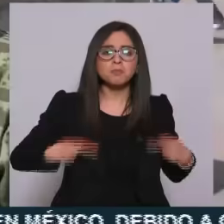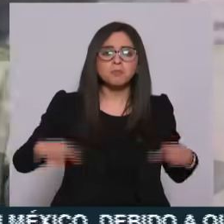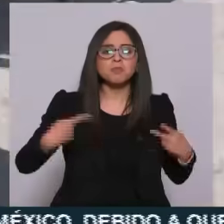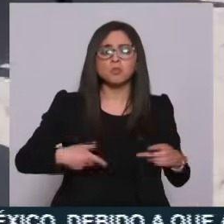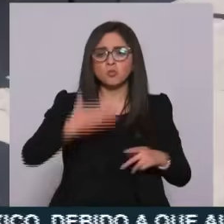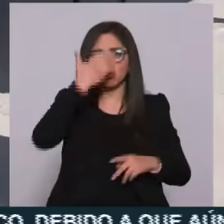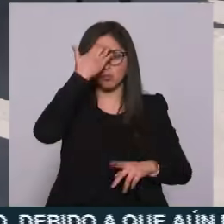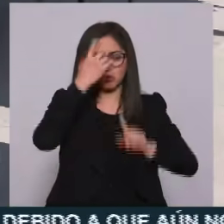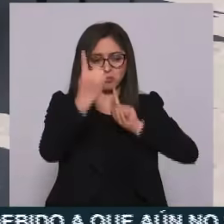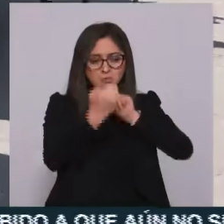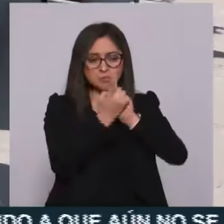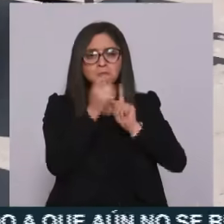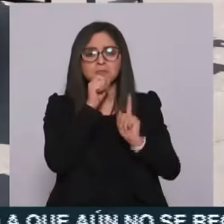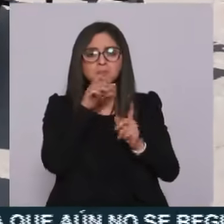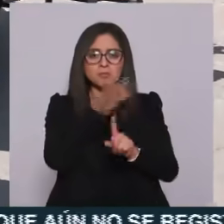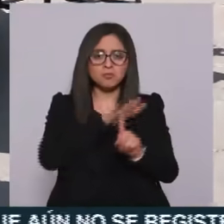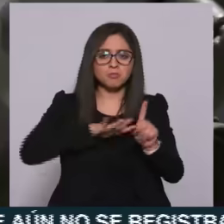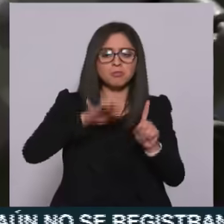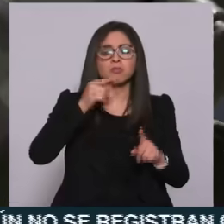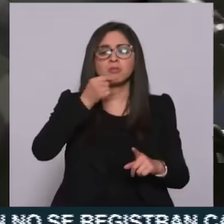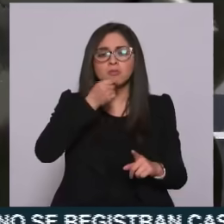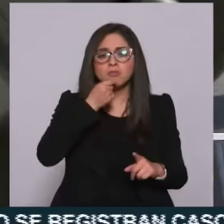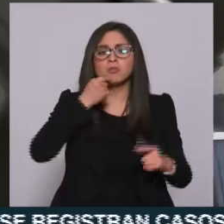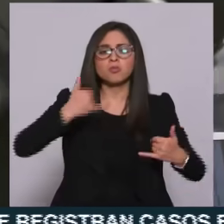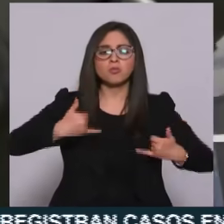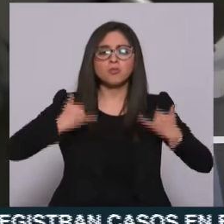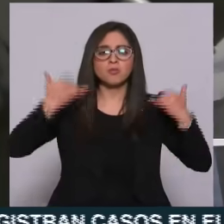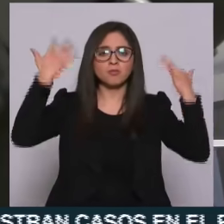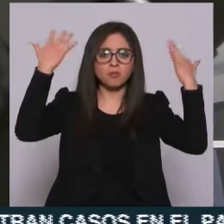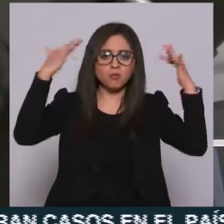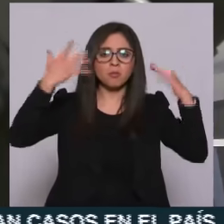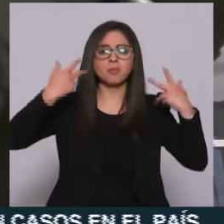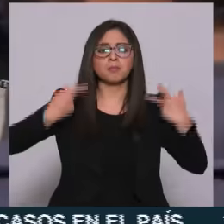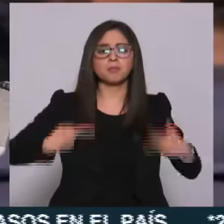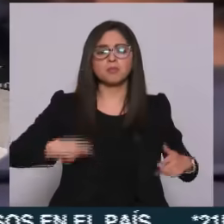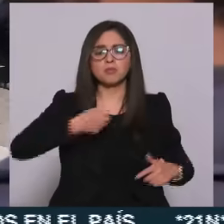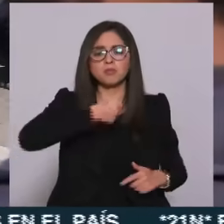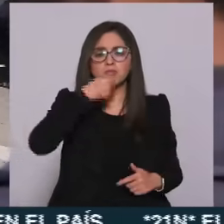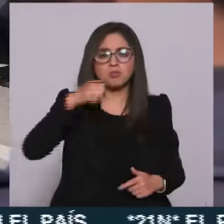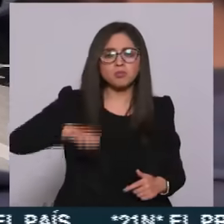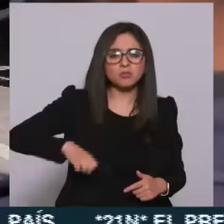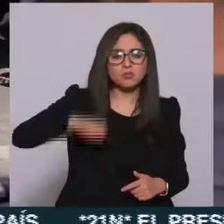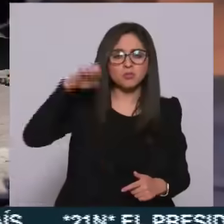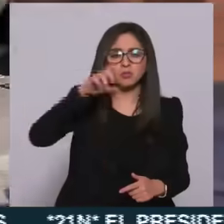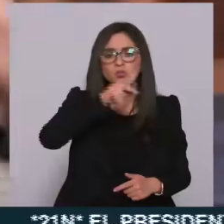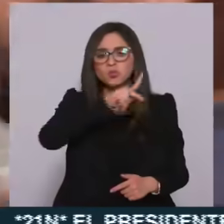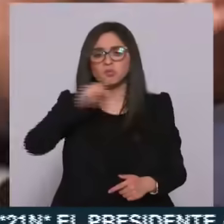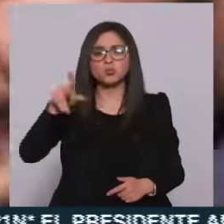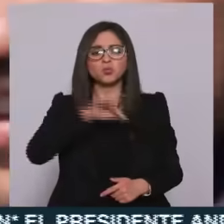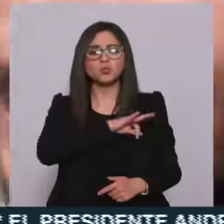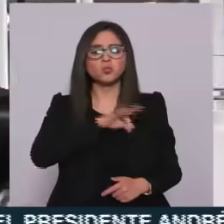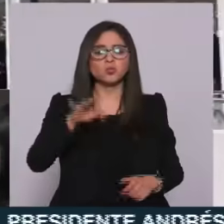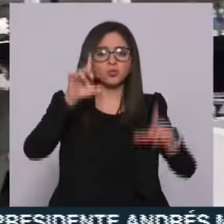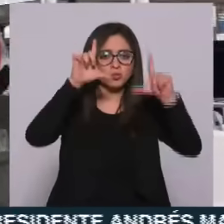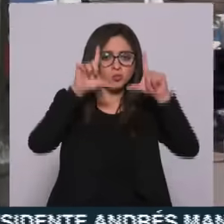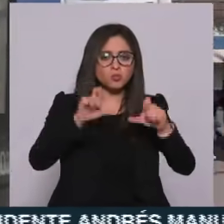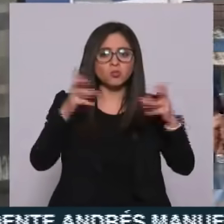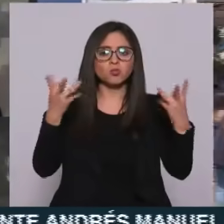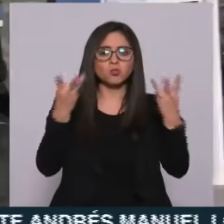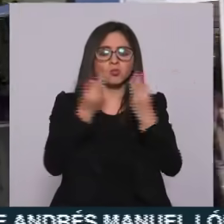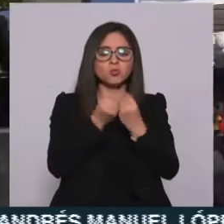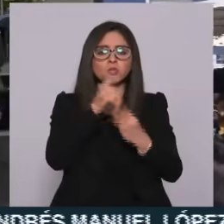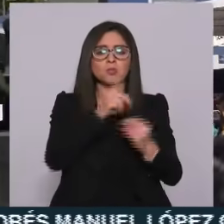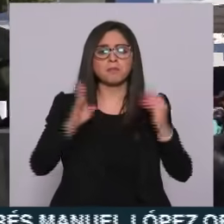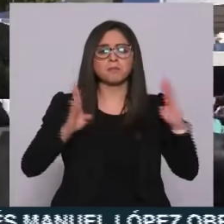ellos. Niños, adolescentes, adultos, personas de la tercera edad, todos pueden tomarse una foto e interactuar con